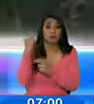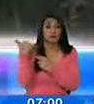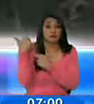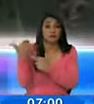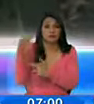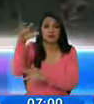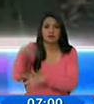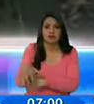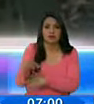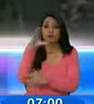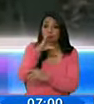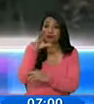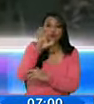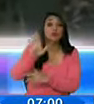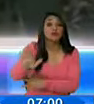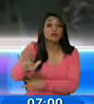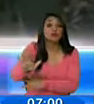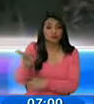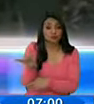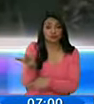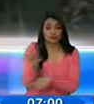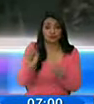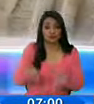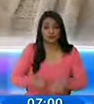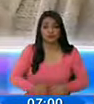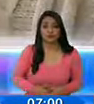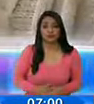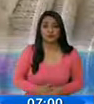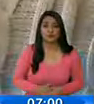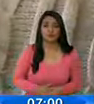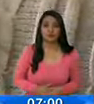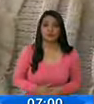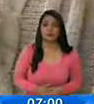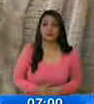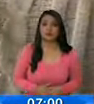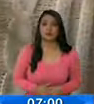para dar con el paradero de sus seres queridos. Informó Carolina Basante.